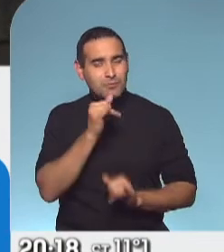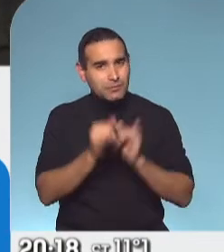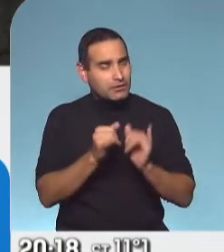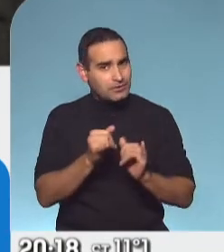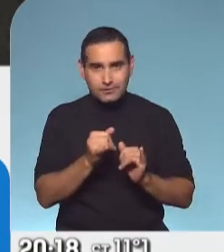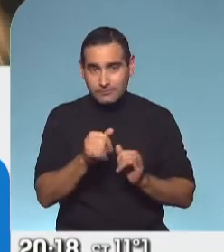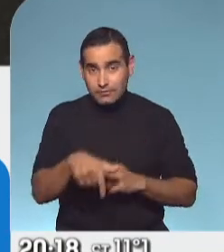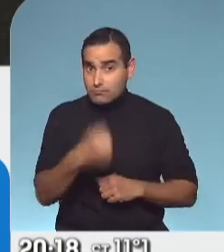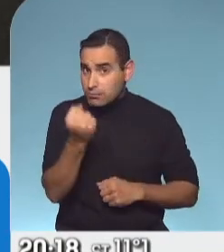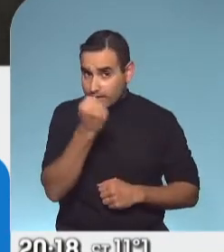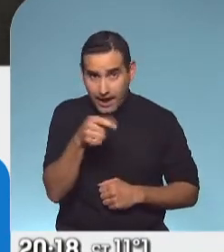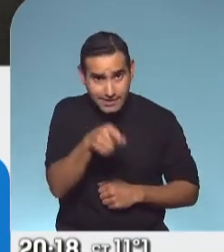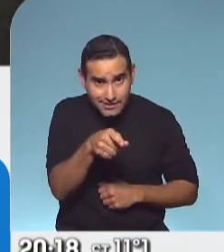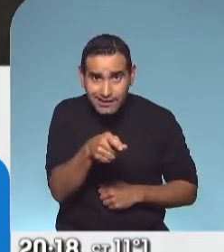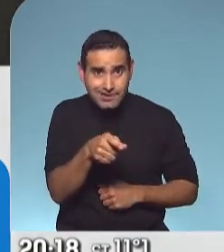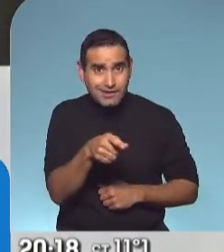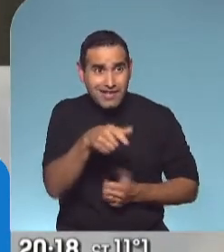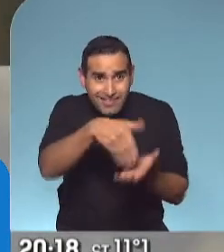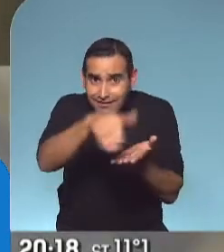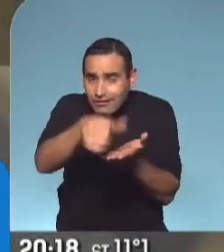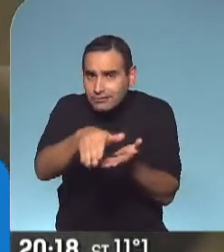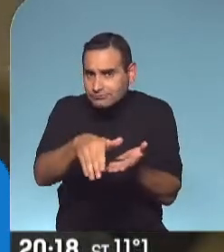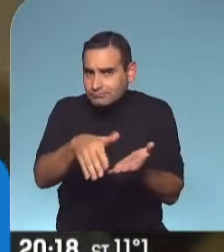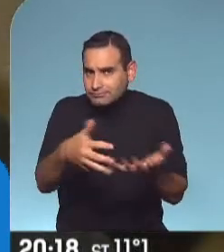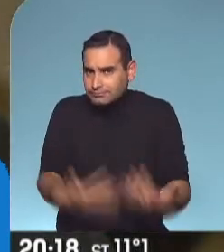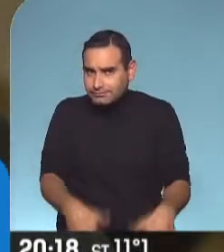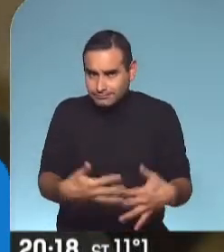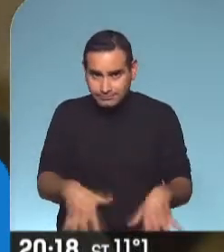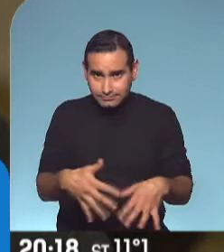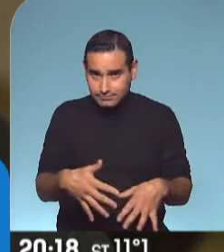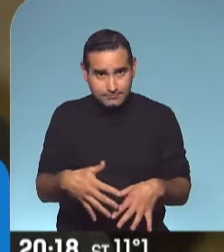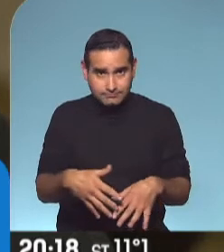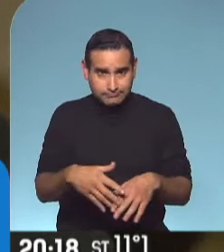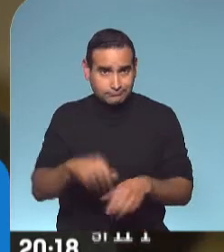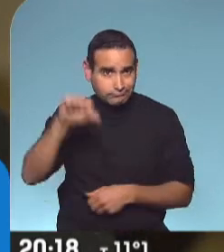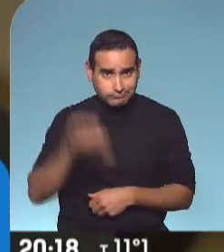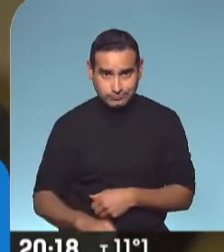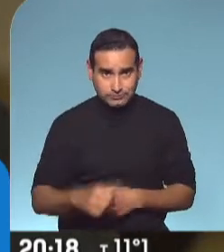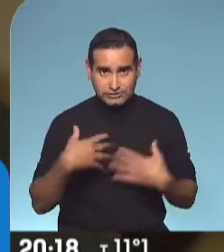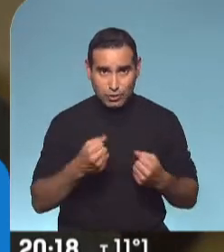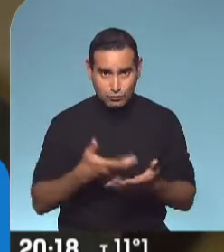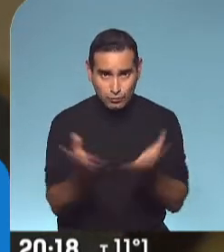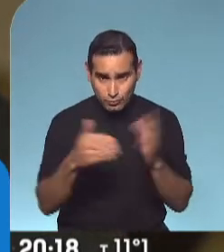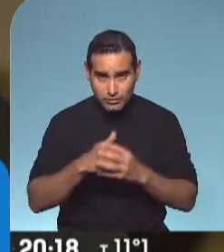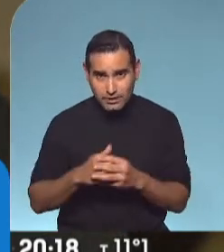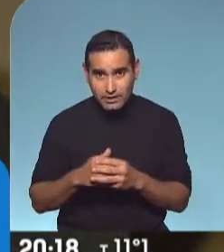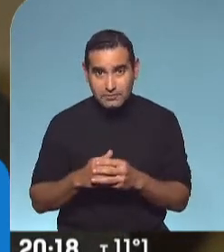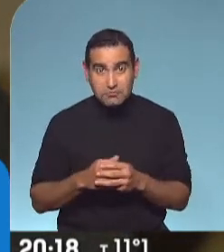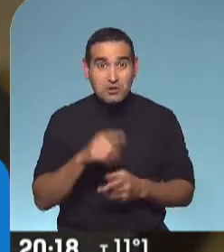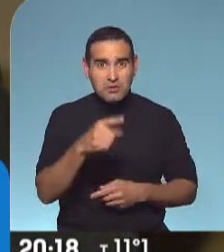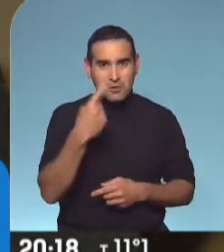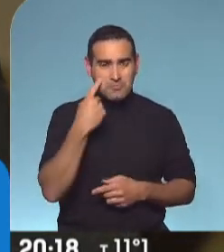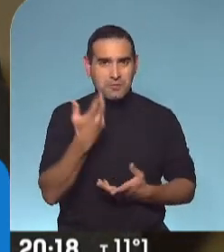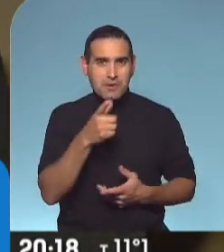que tiene ese tipo de prejuicios en la salud pública, ¿no? Porque vos creas como